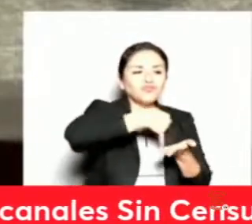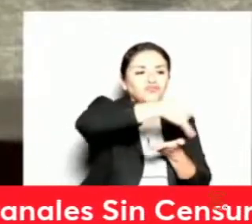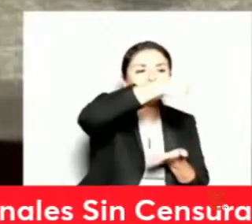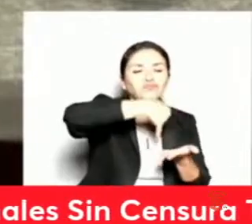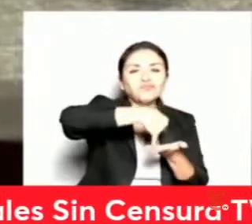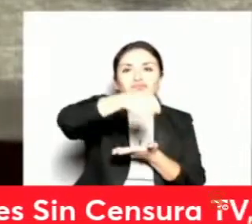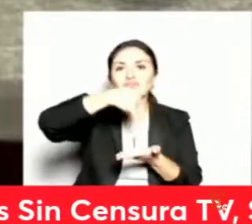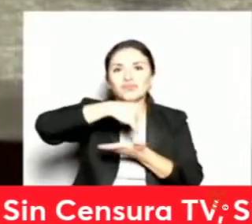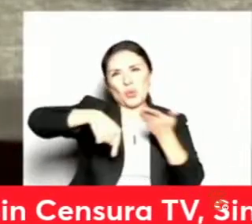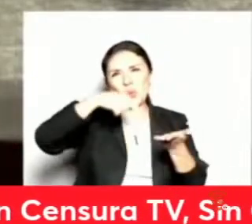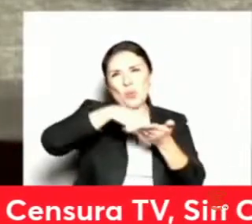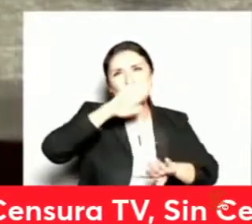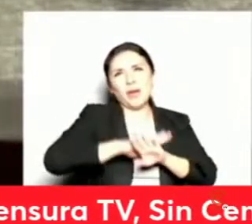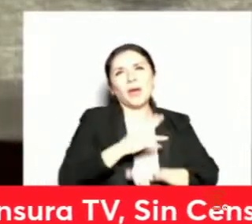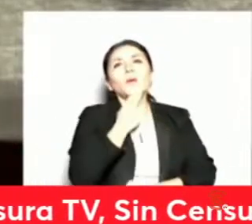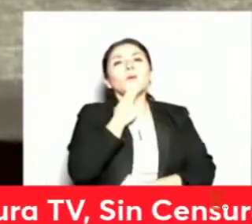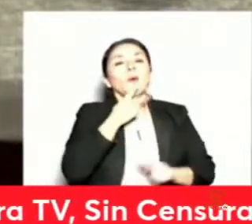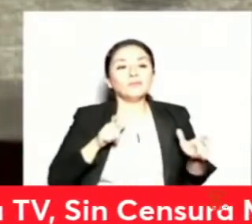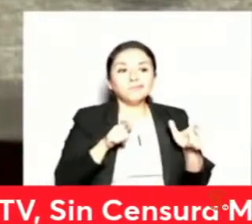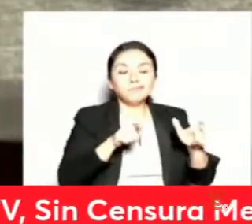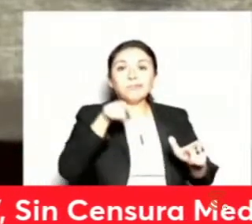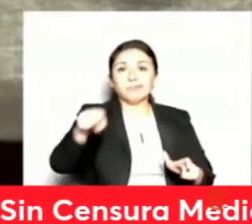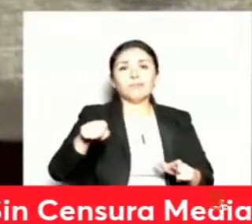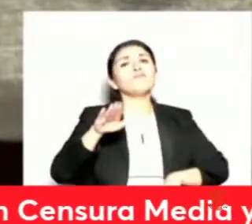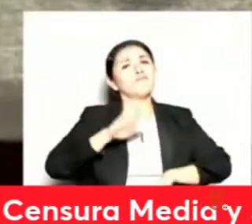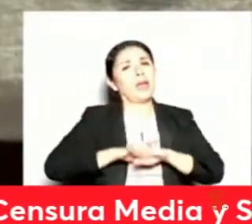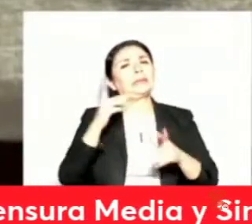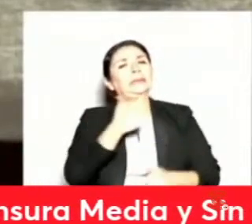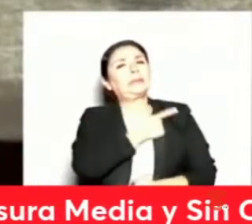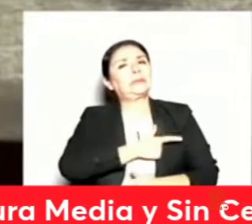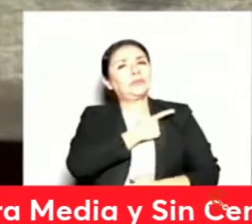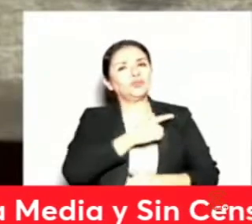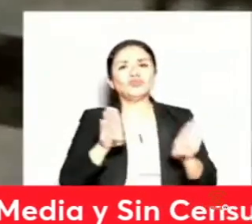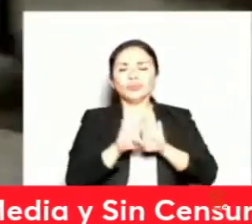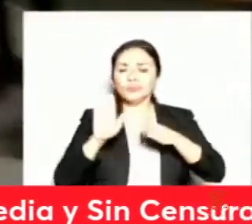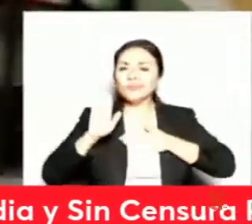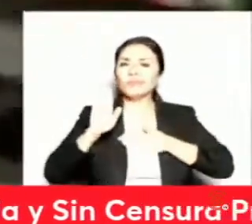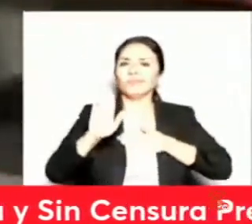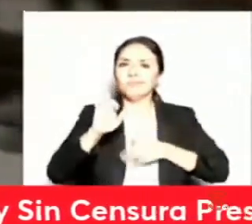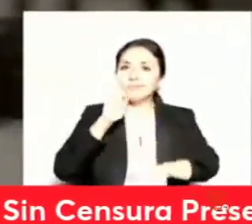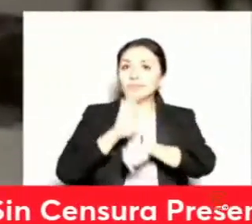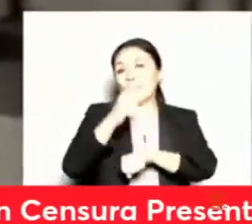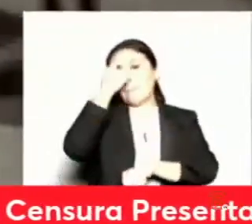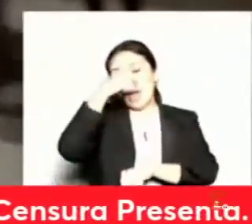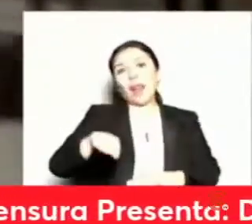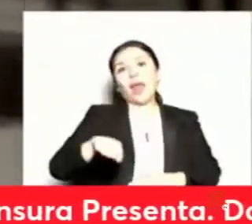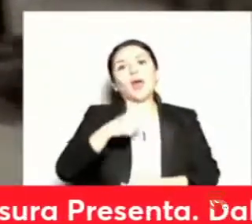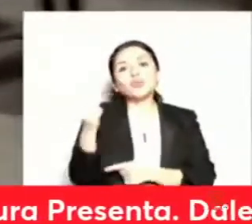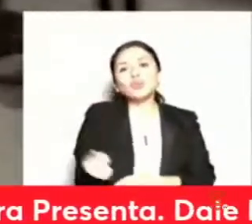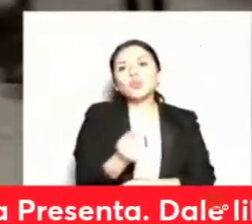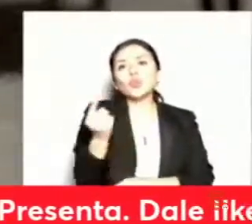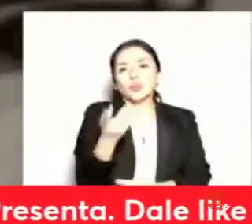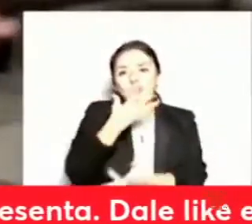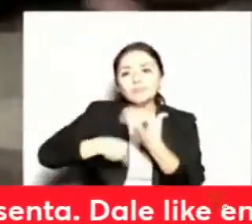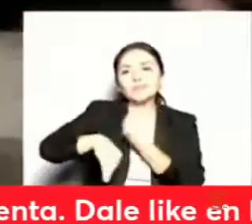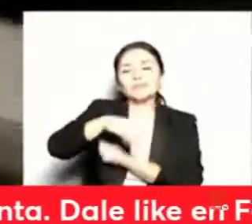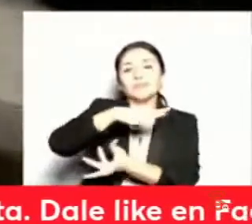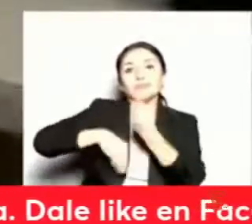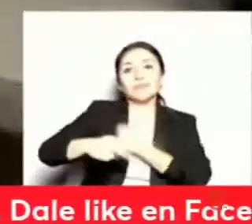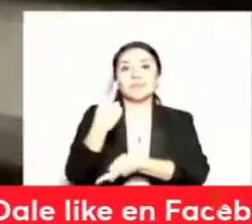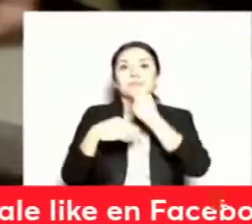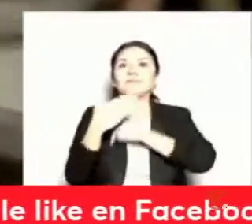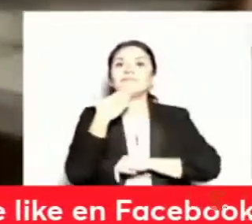de conservación. Es una joven entusiasta, comprometida con la sustentabilidad.